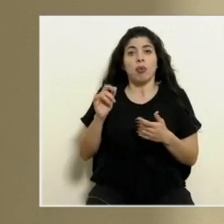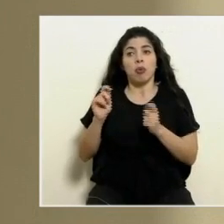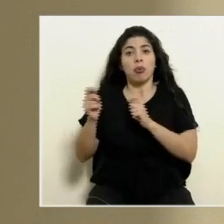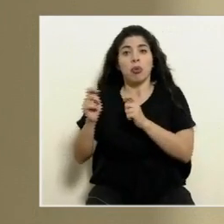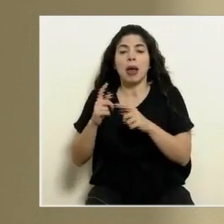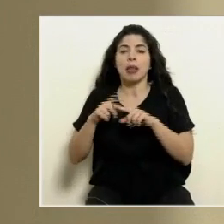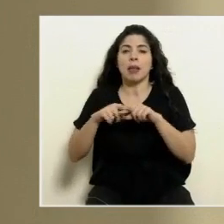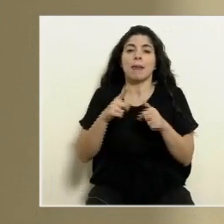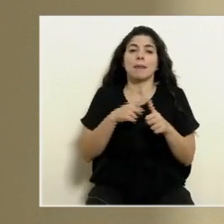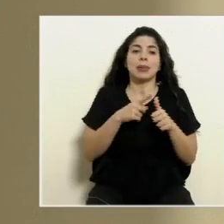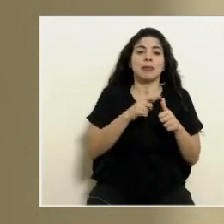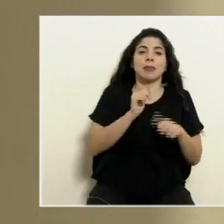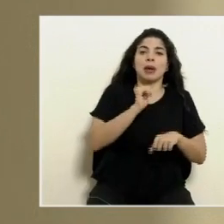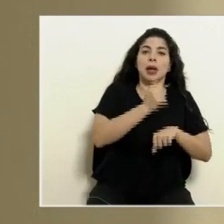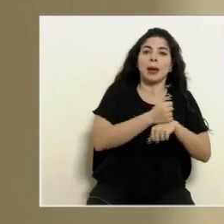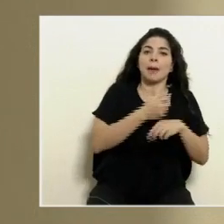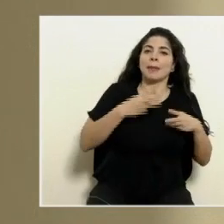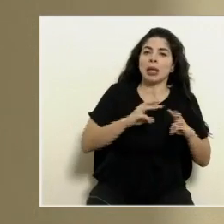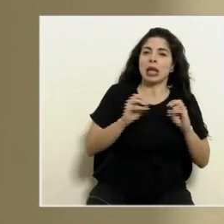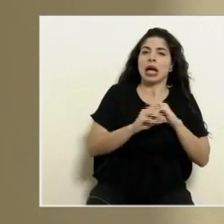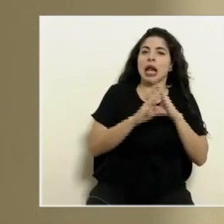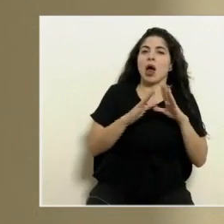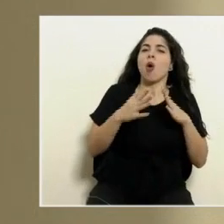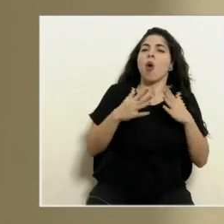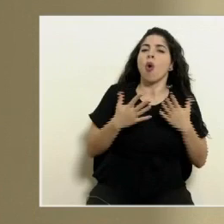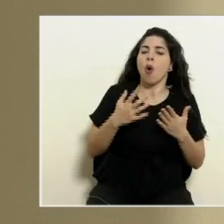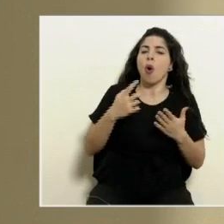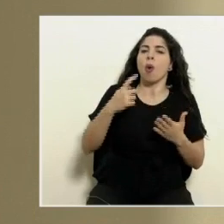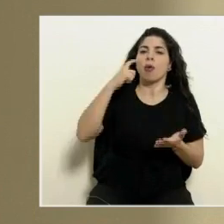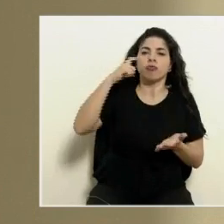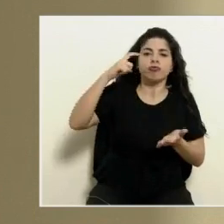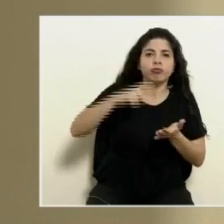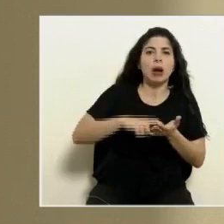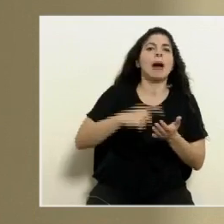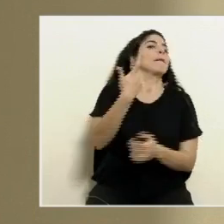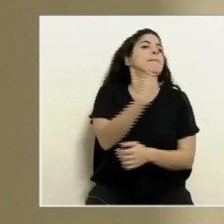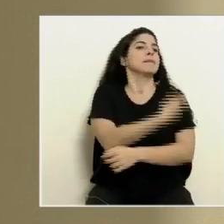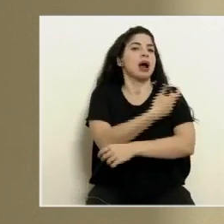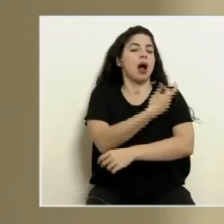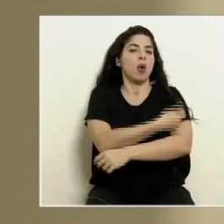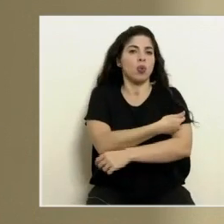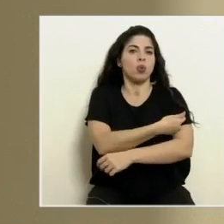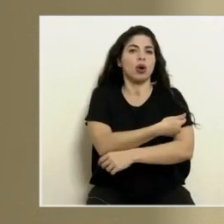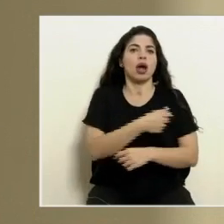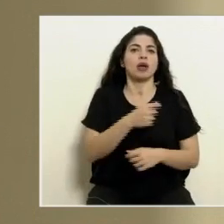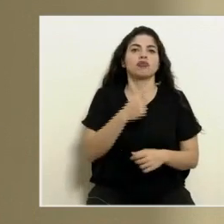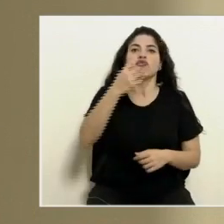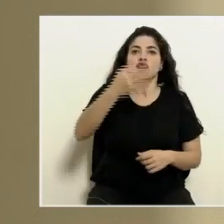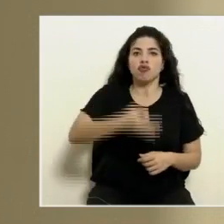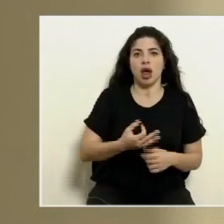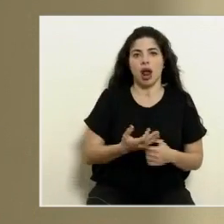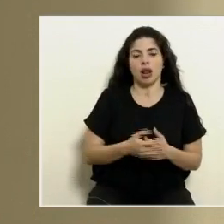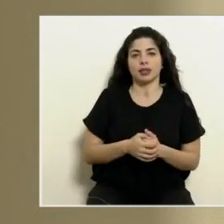y cuando tengamos un mecanismo claro de validación de que la vacunación ha sido